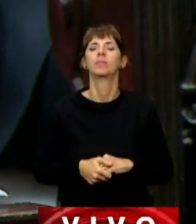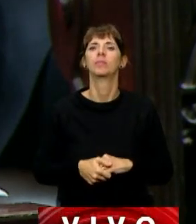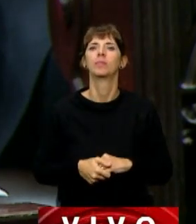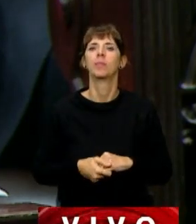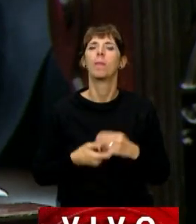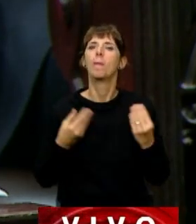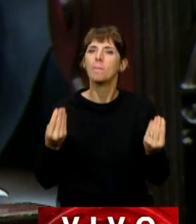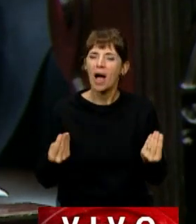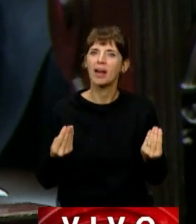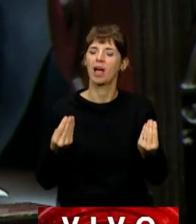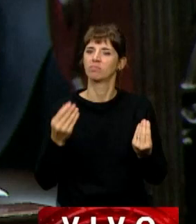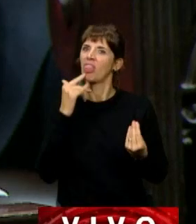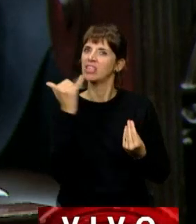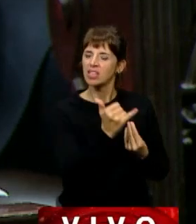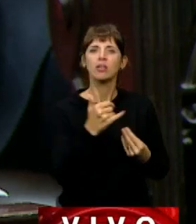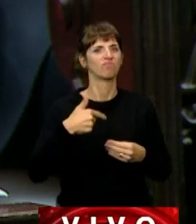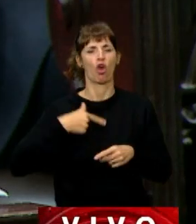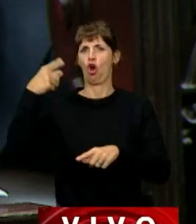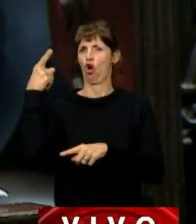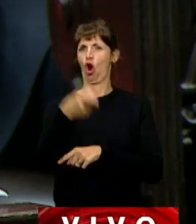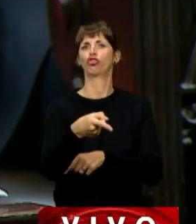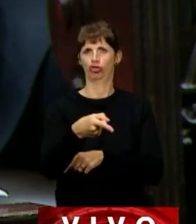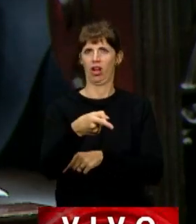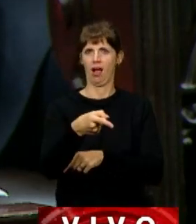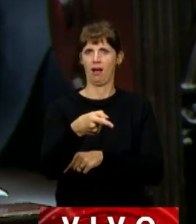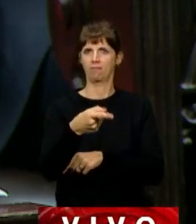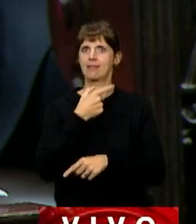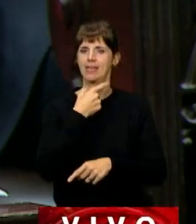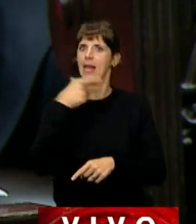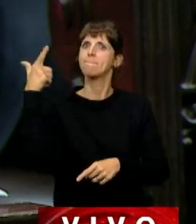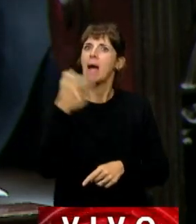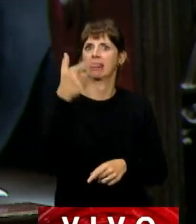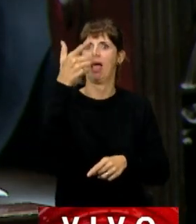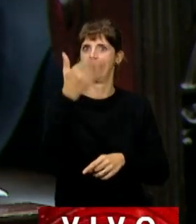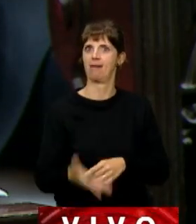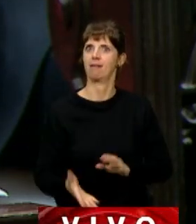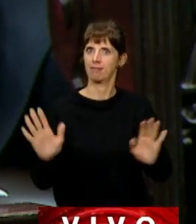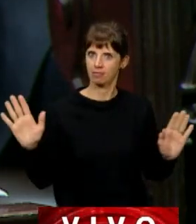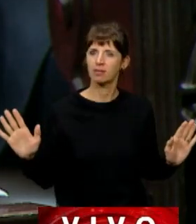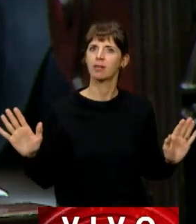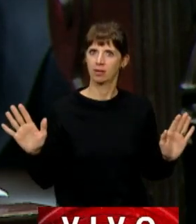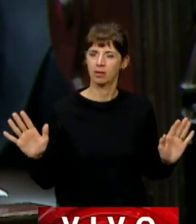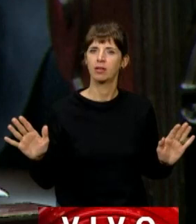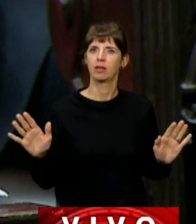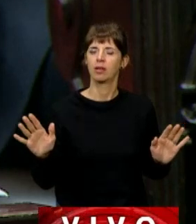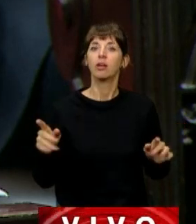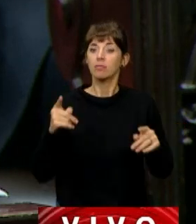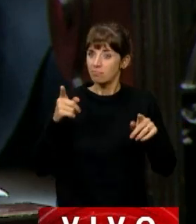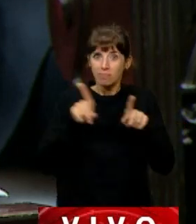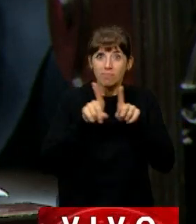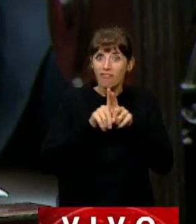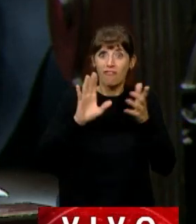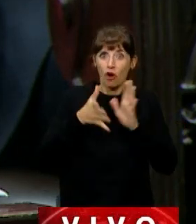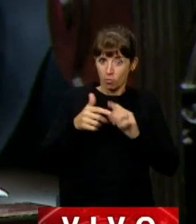decir que repudia el atentado del cual fue víctima. Como yo también lo hice en el teléfono